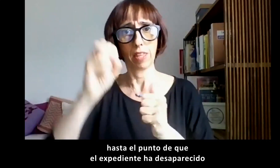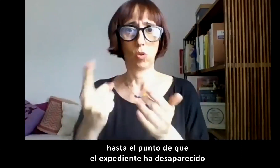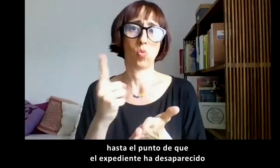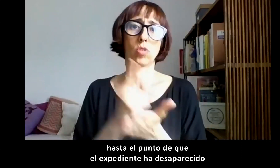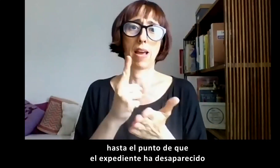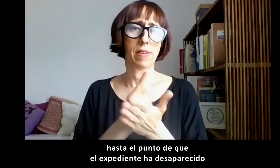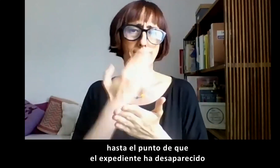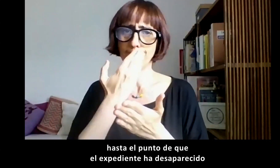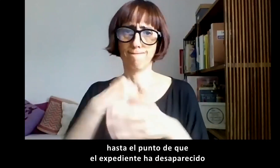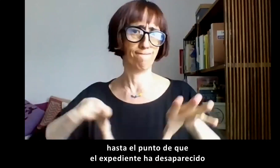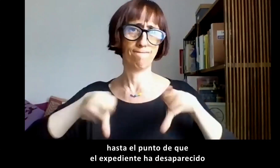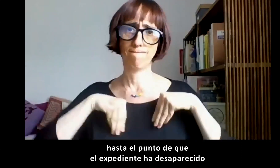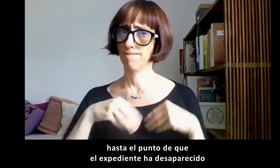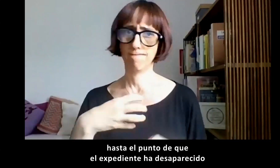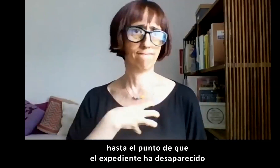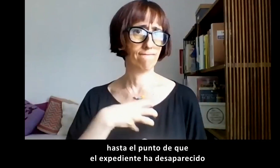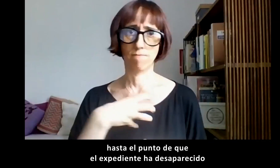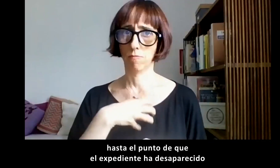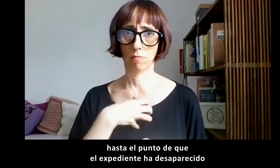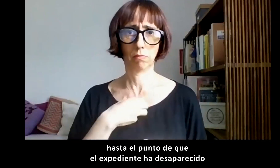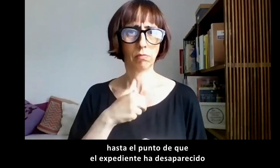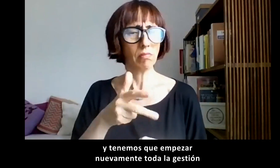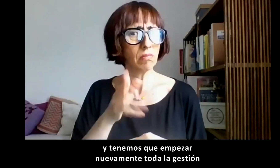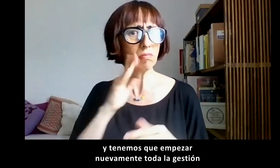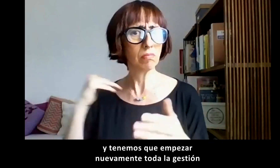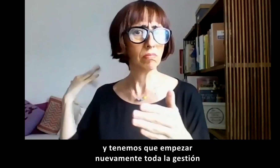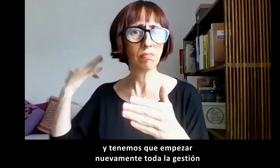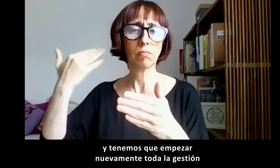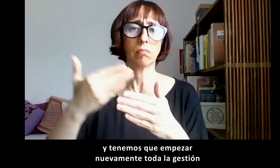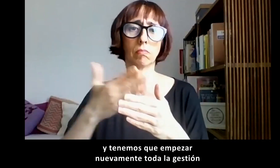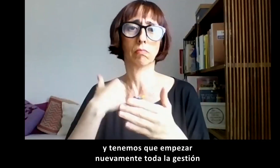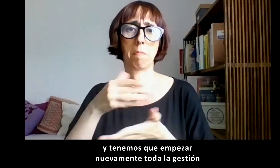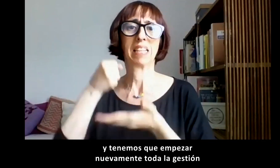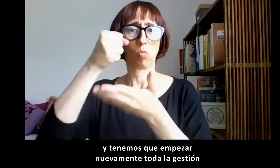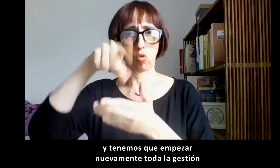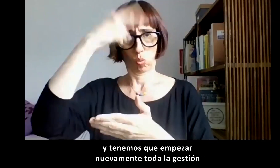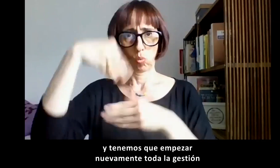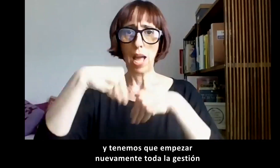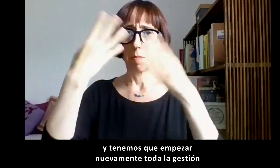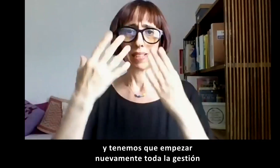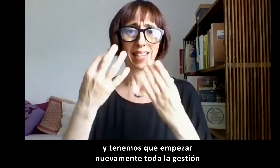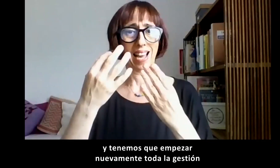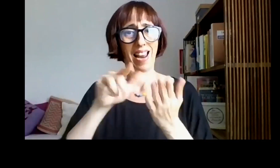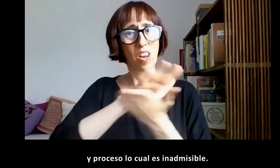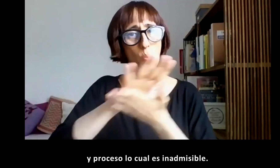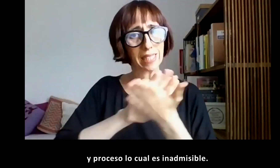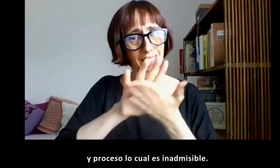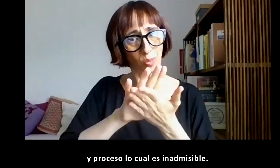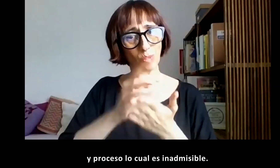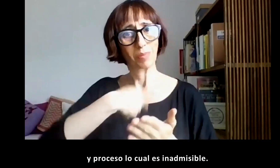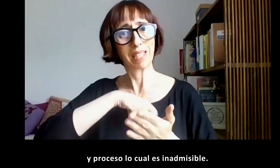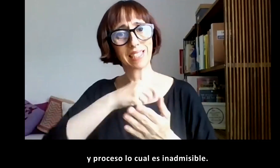que el expediente ha desaparecido y tenemos que comenzar de nuevo toda la gestión y proceso, lo cual